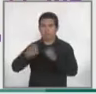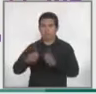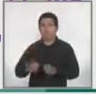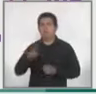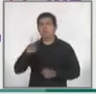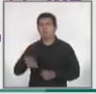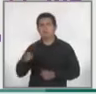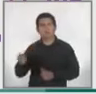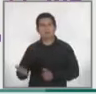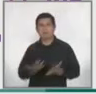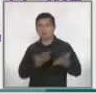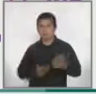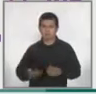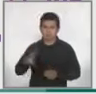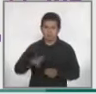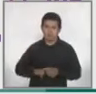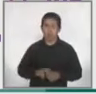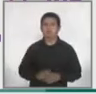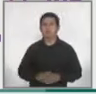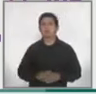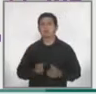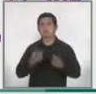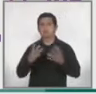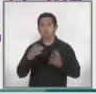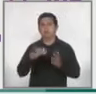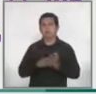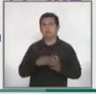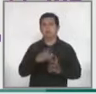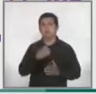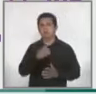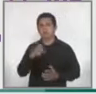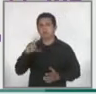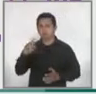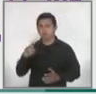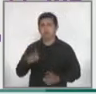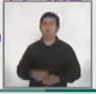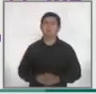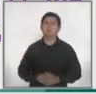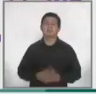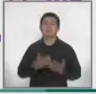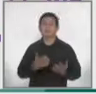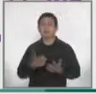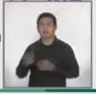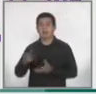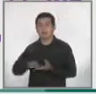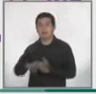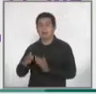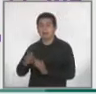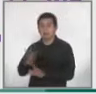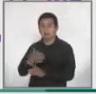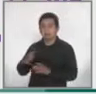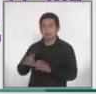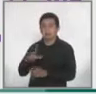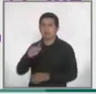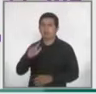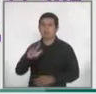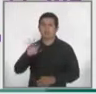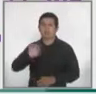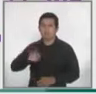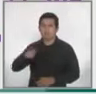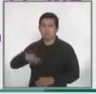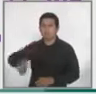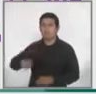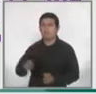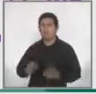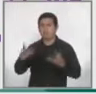han sido hospitalizados, es decir, 3,130, y ambulatorios un 78%,